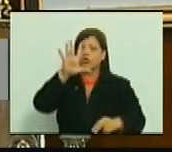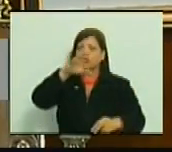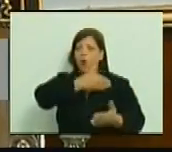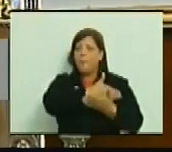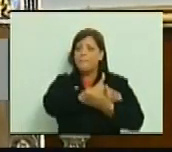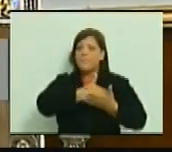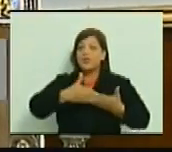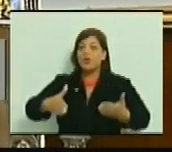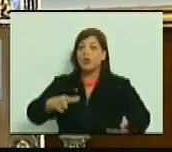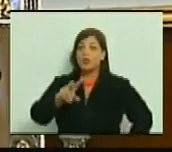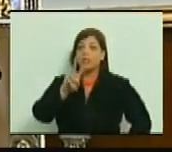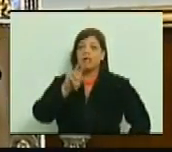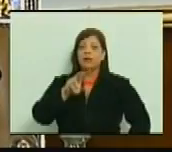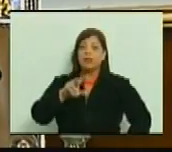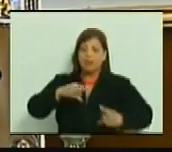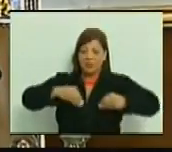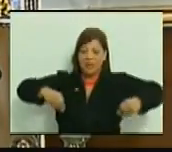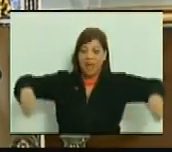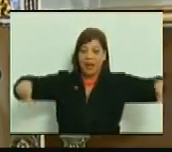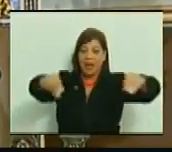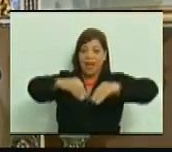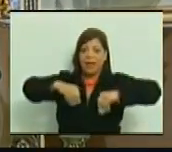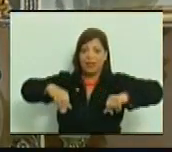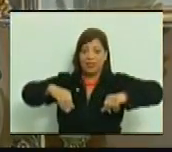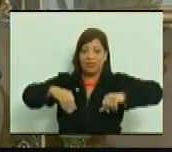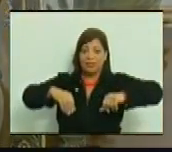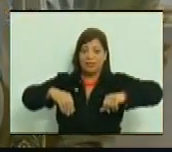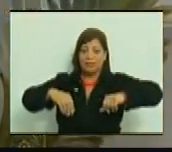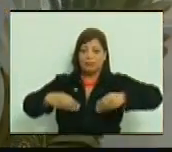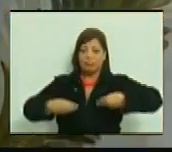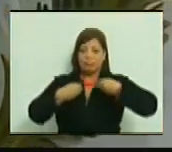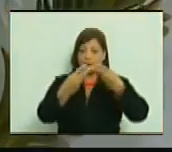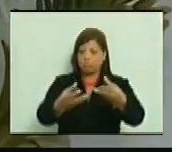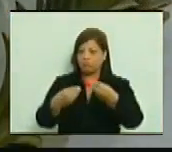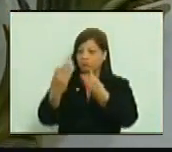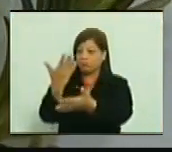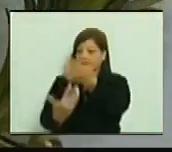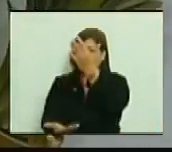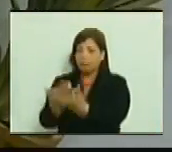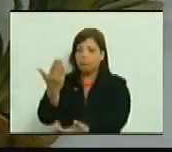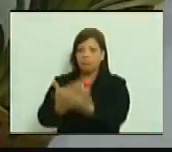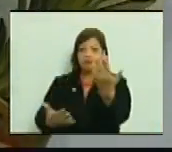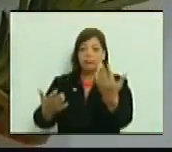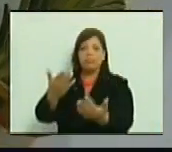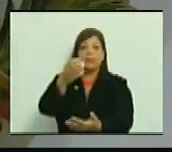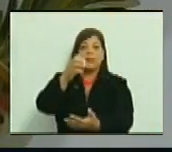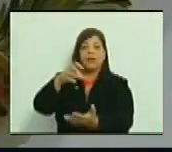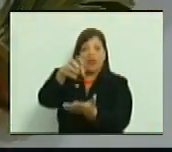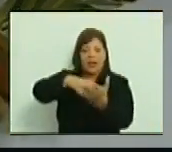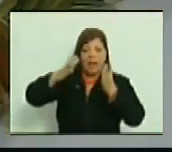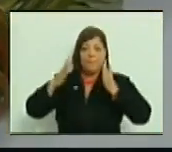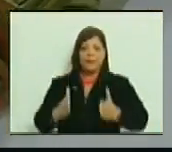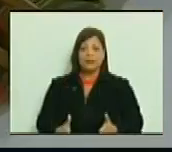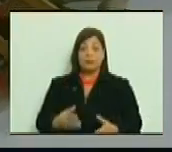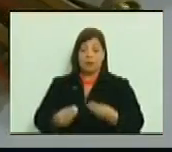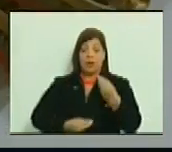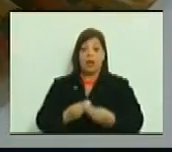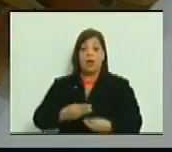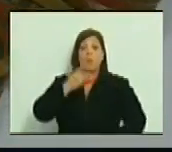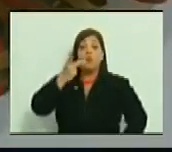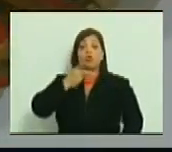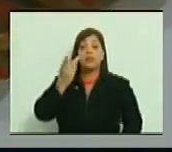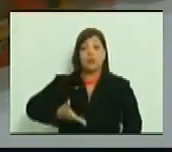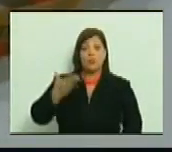...2.5 millones de hectáreas han sido entregadas a manos de nuestros campesinos. Eso solo es un hecho político